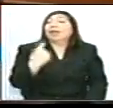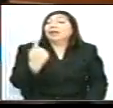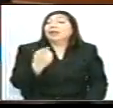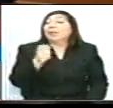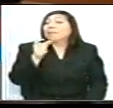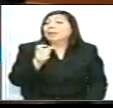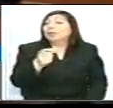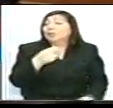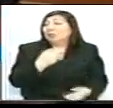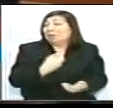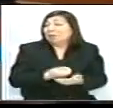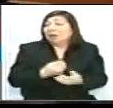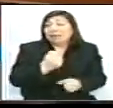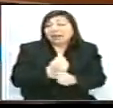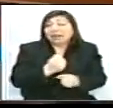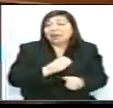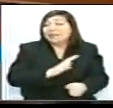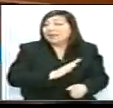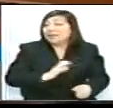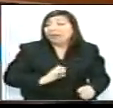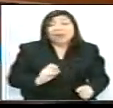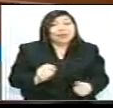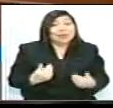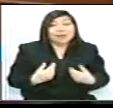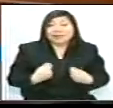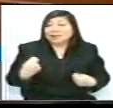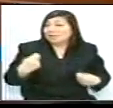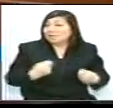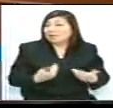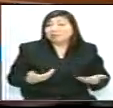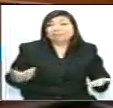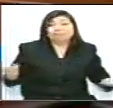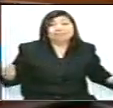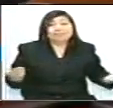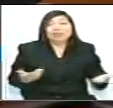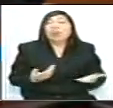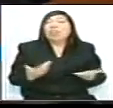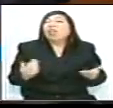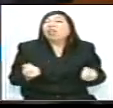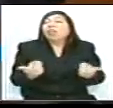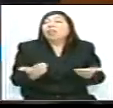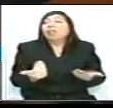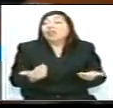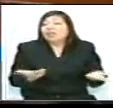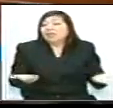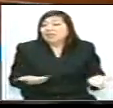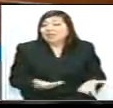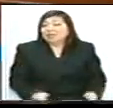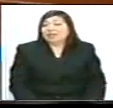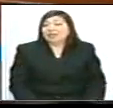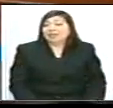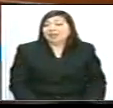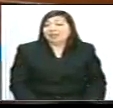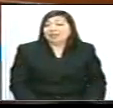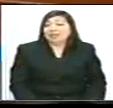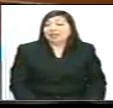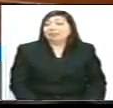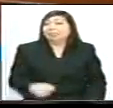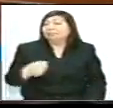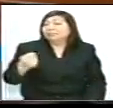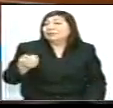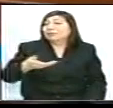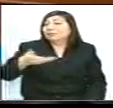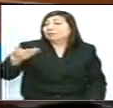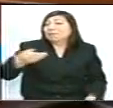de los funcionarios públicos. Si no tenemos esa inversión, no hay de dónde, Presidenta, no hay de dónde, salvo la maquinita